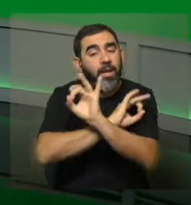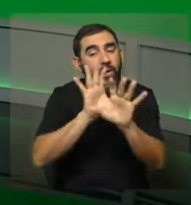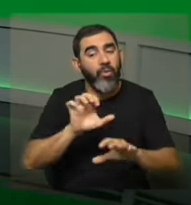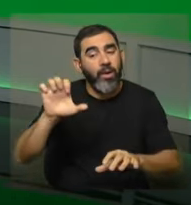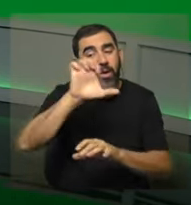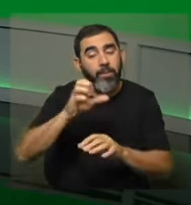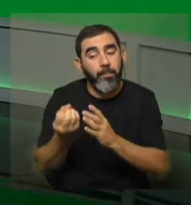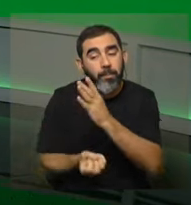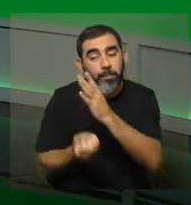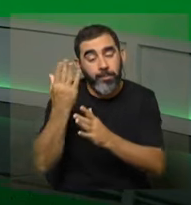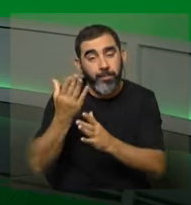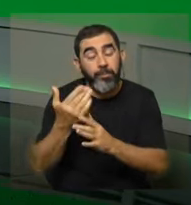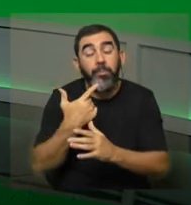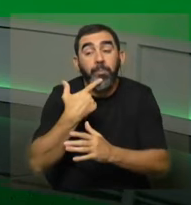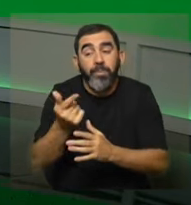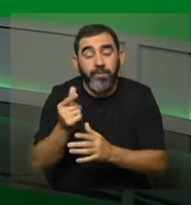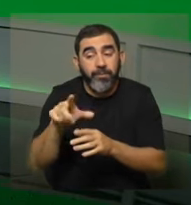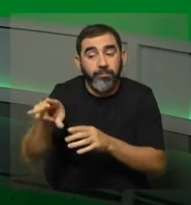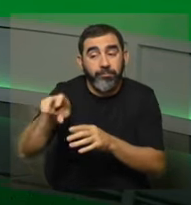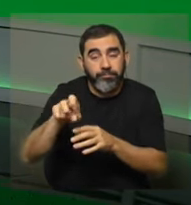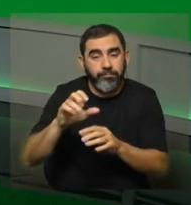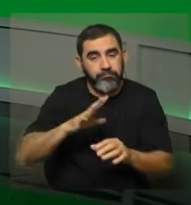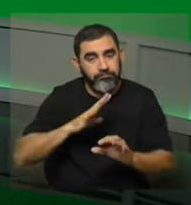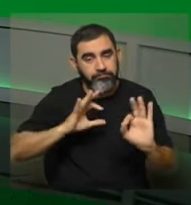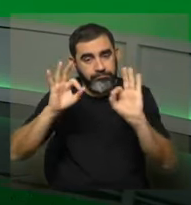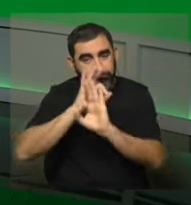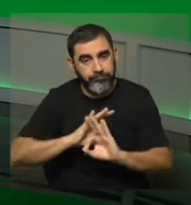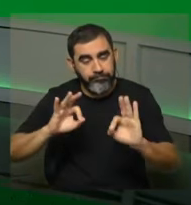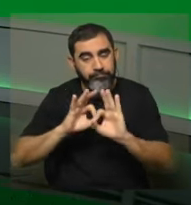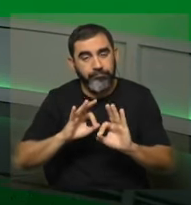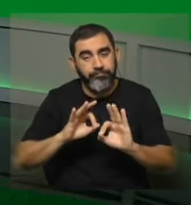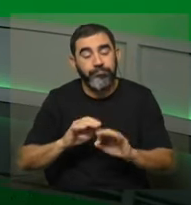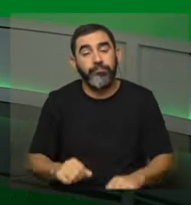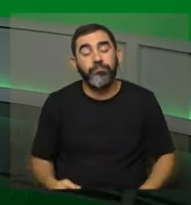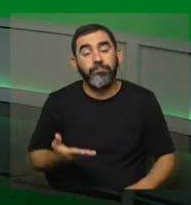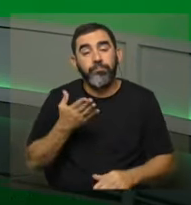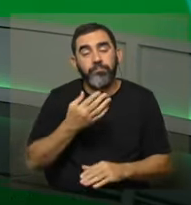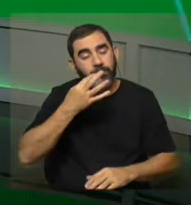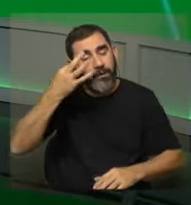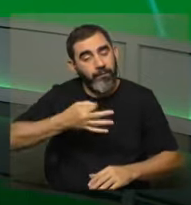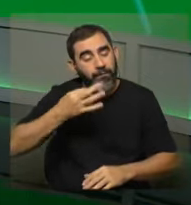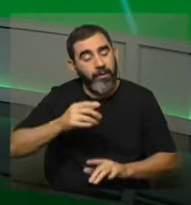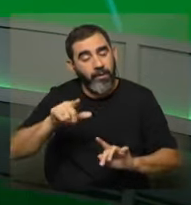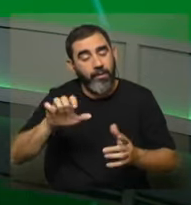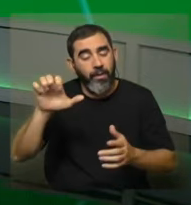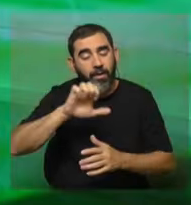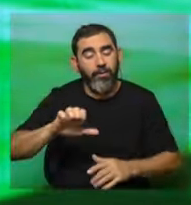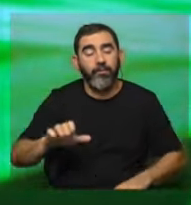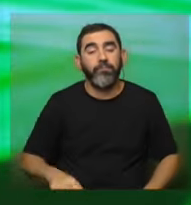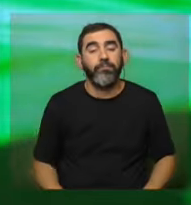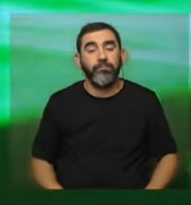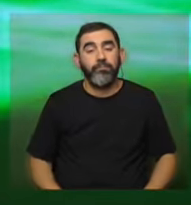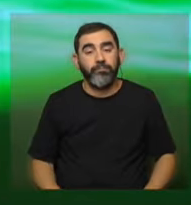empresa tercerizada que en teoría los iba a absorber lo haga en ese sentido el delegado pidió honestidad intelectual a las